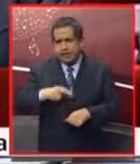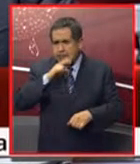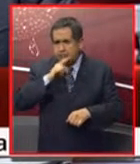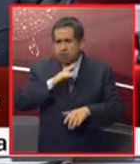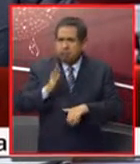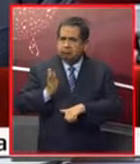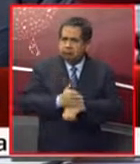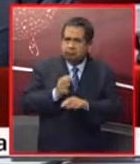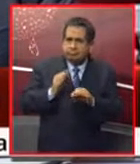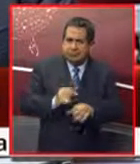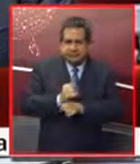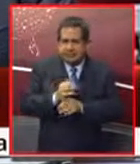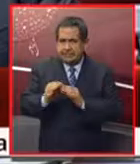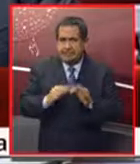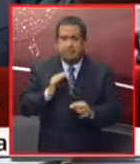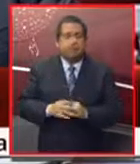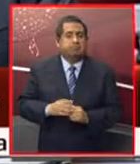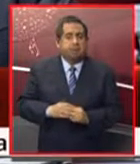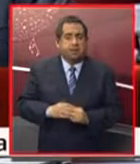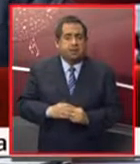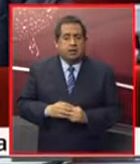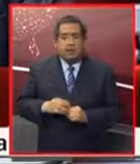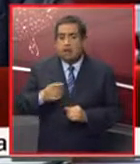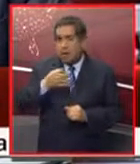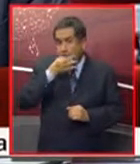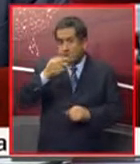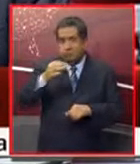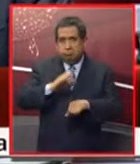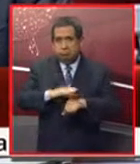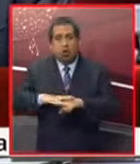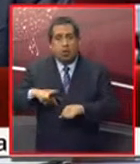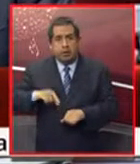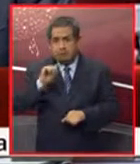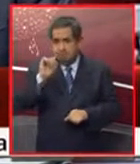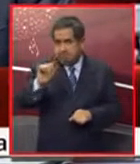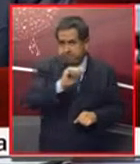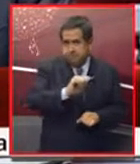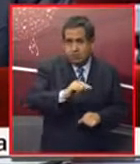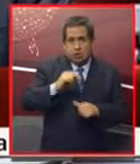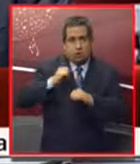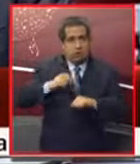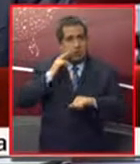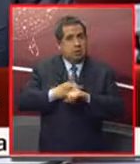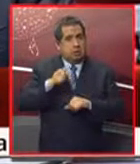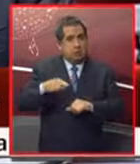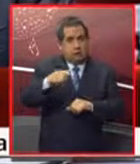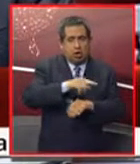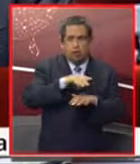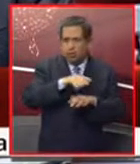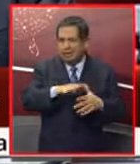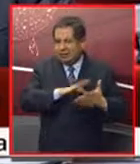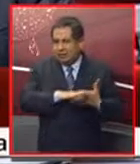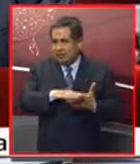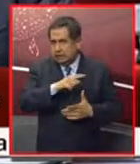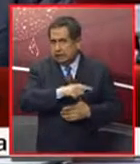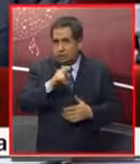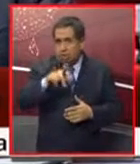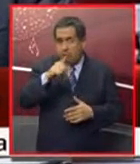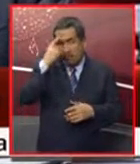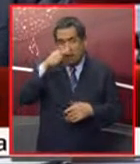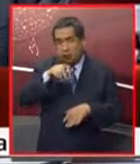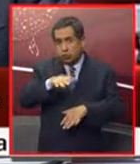ley. Hacemos llegar a los distintos ámbitos de gobierno que están relacionados en las tareas de la